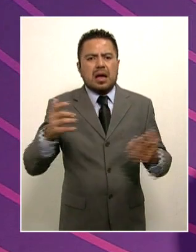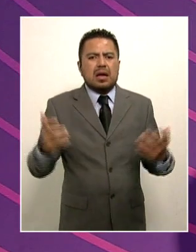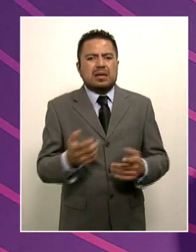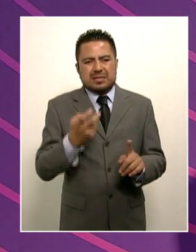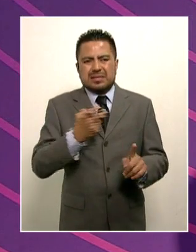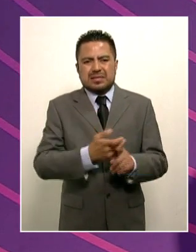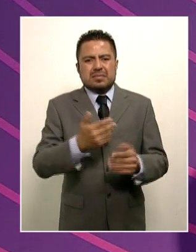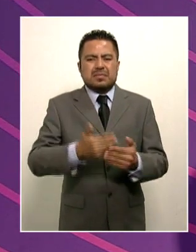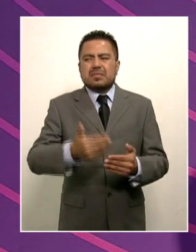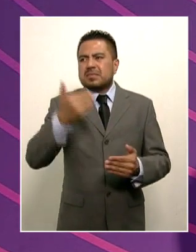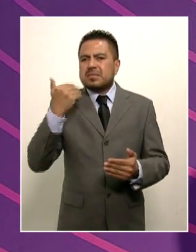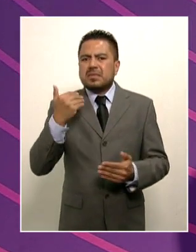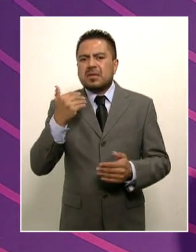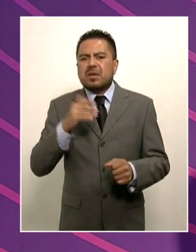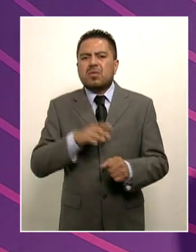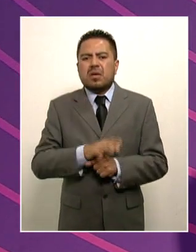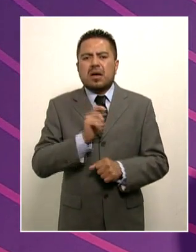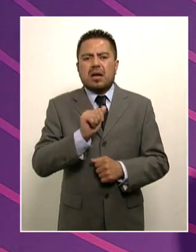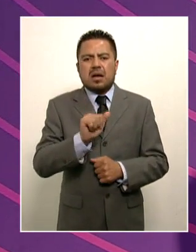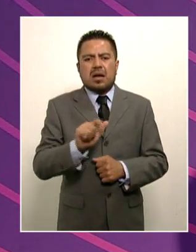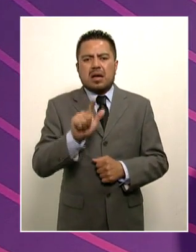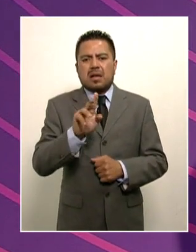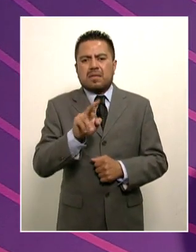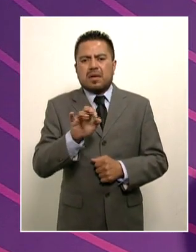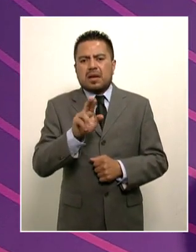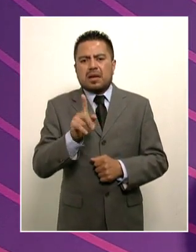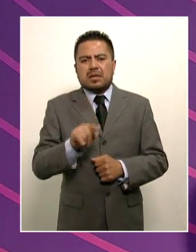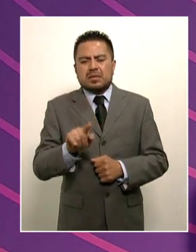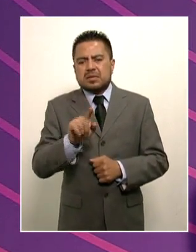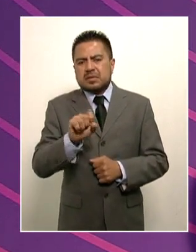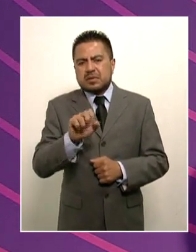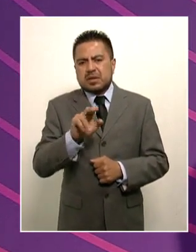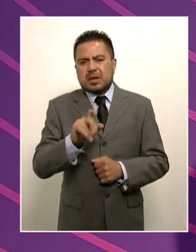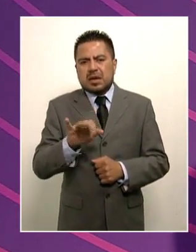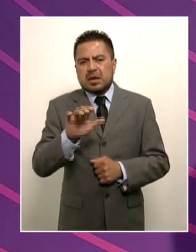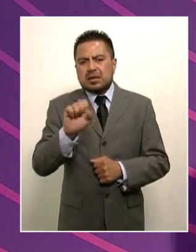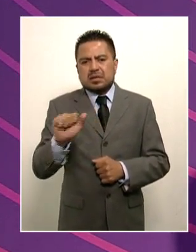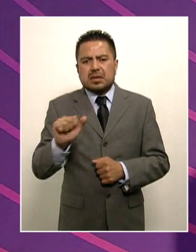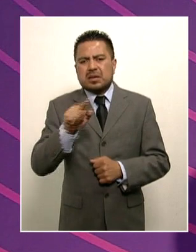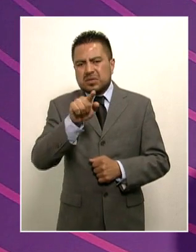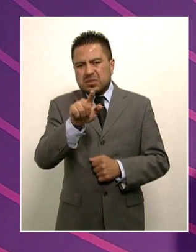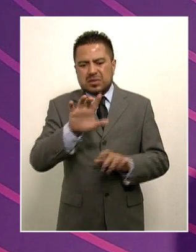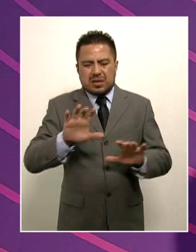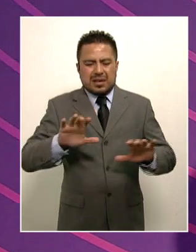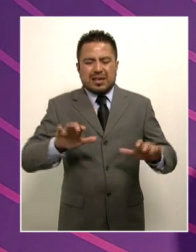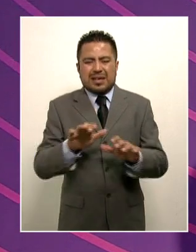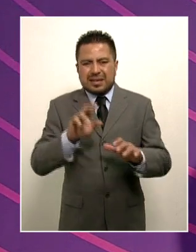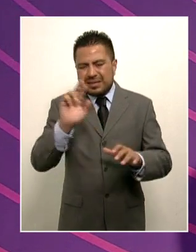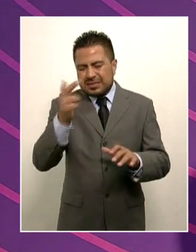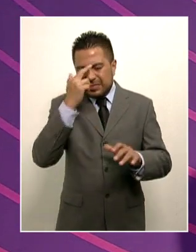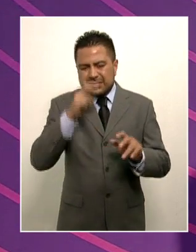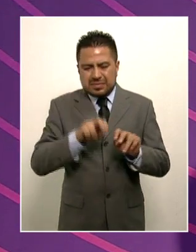ese tiempo a Álvarez y Casa, con ustedes que estaban en el panel,